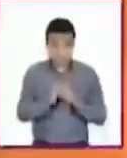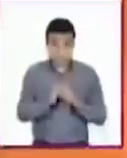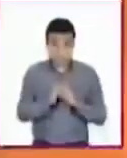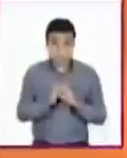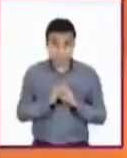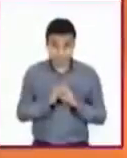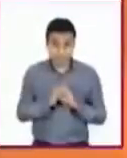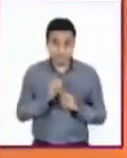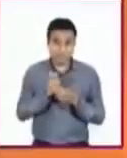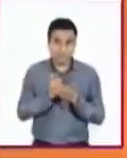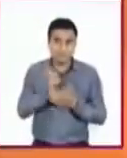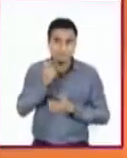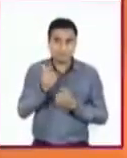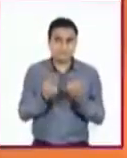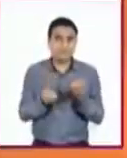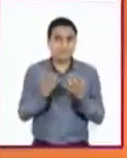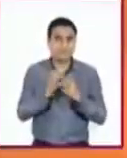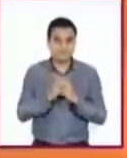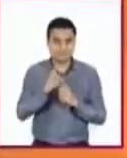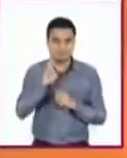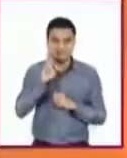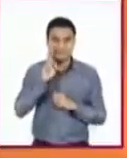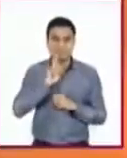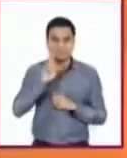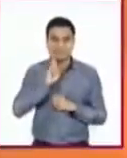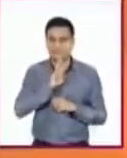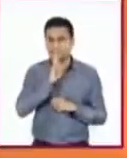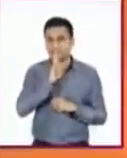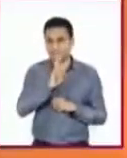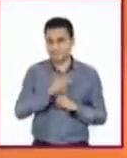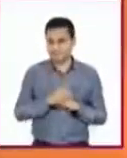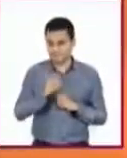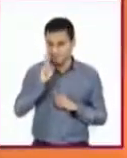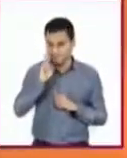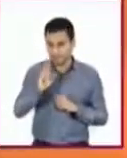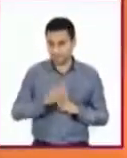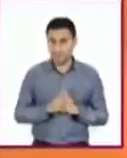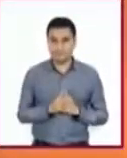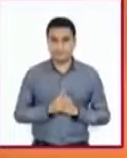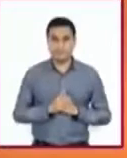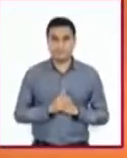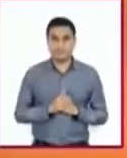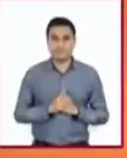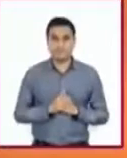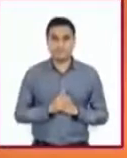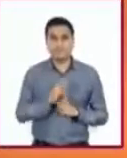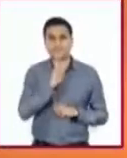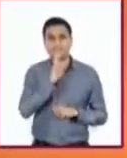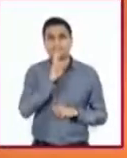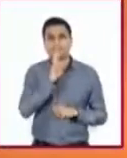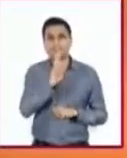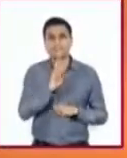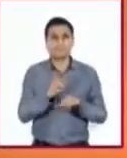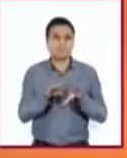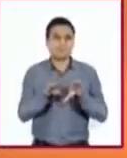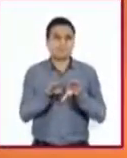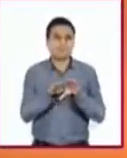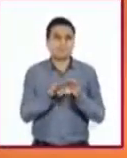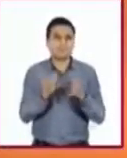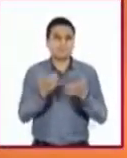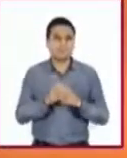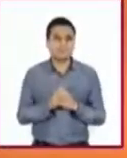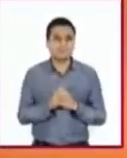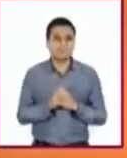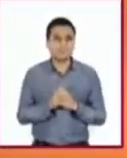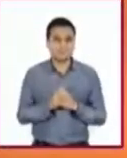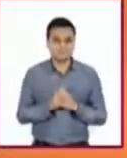saben cuánto pagó Nadia? Veamos la solución de la situación. Para resolver la situación, tenemos que